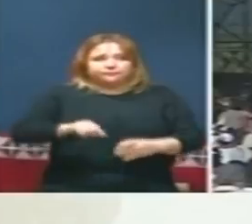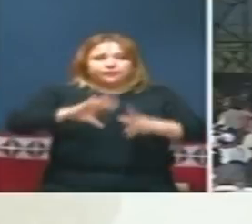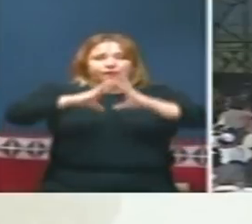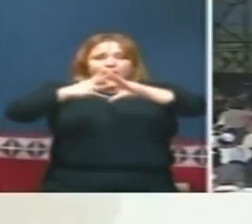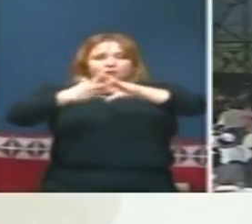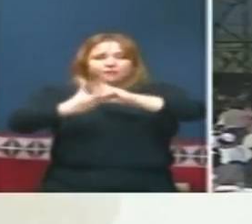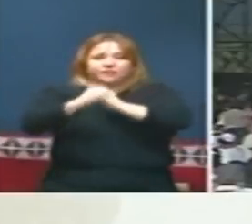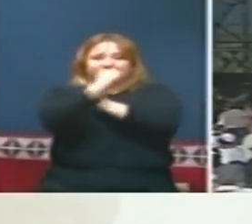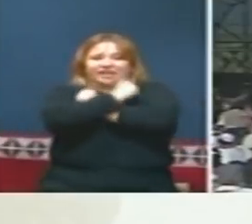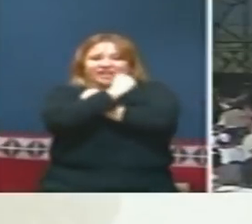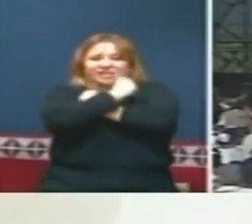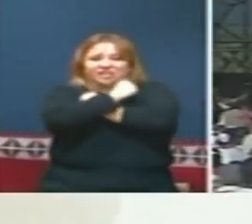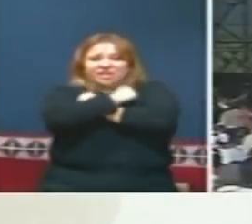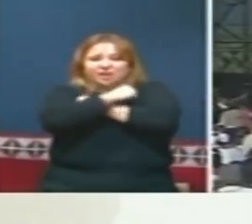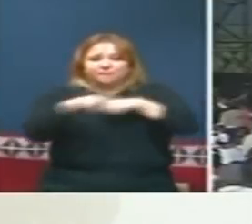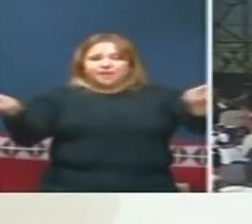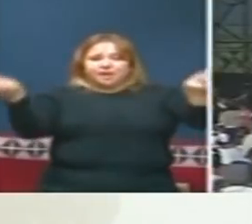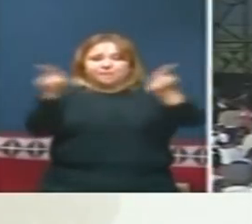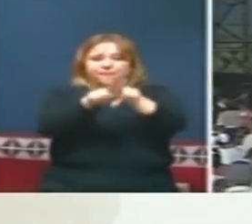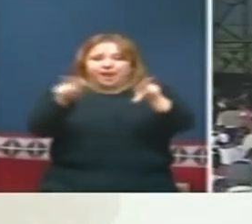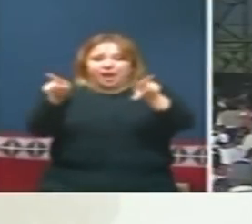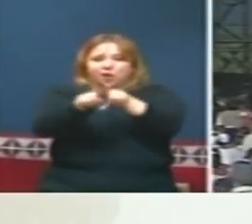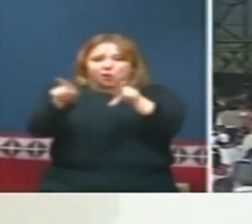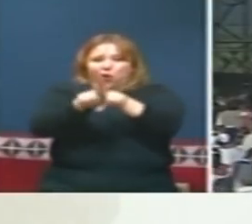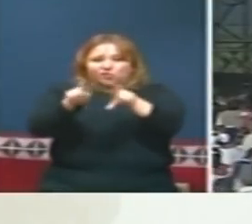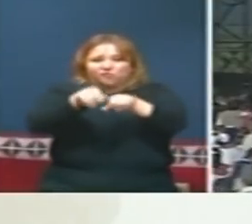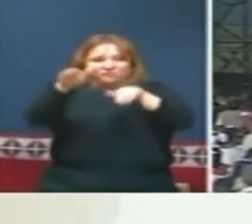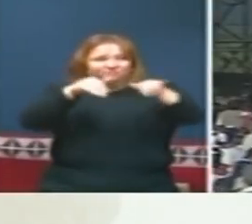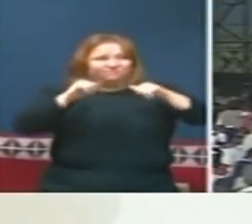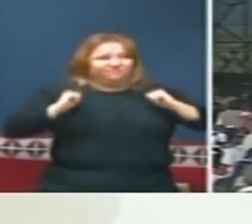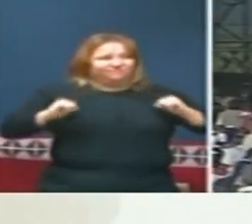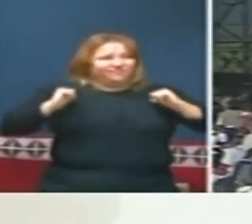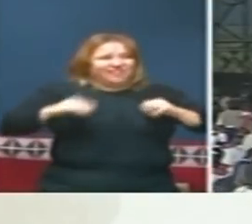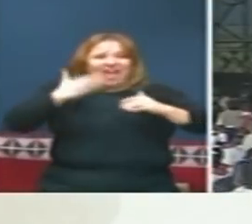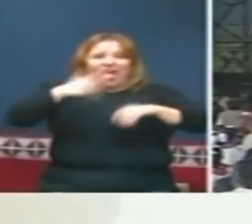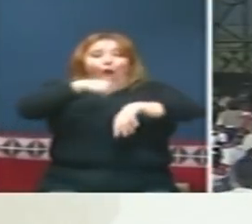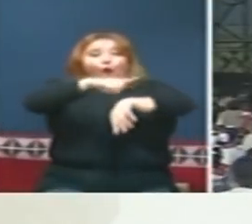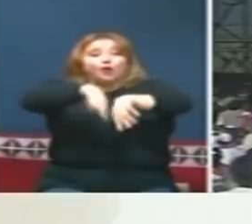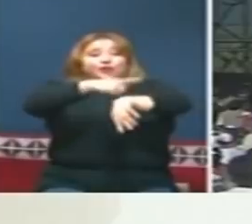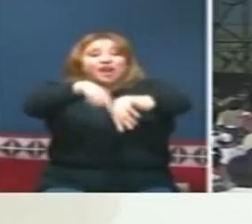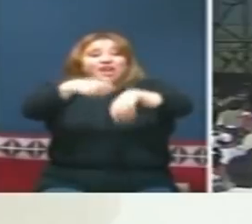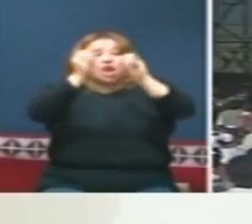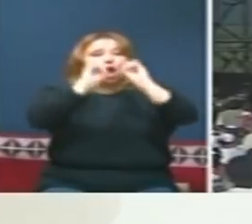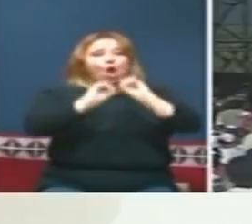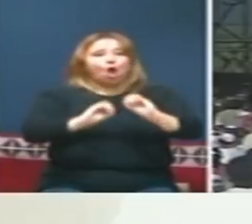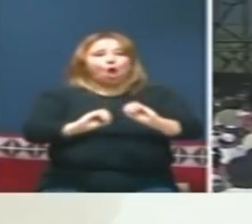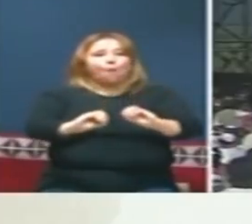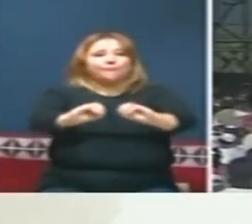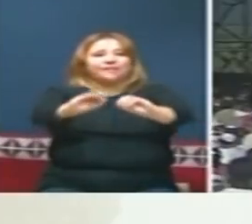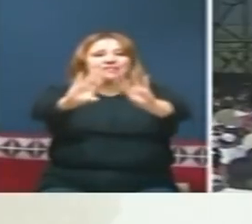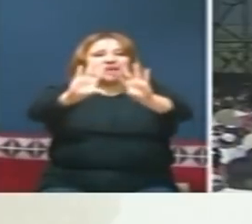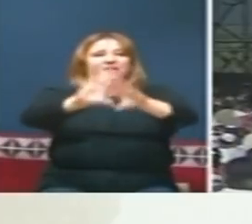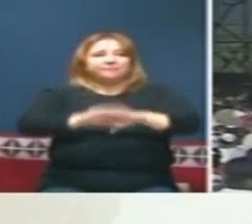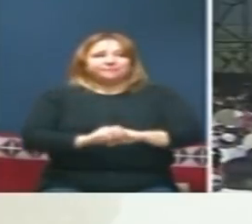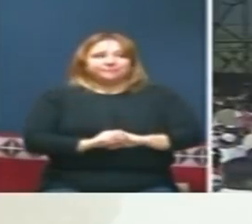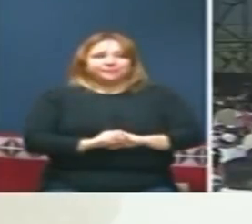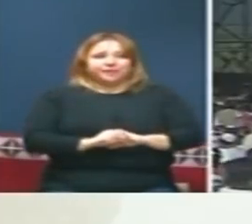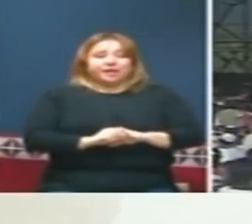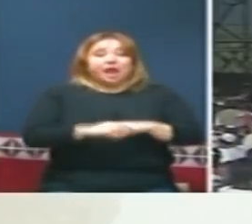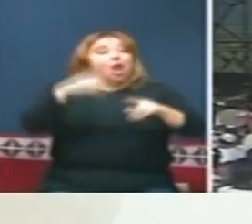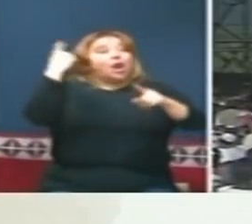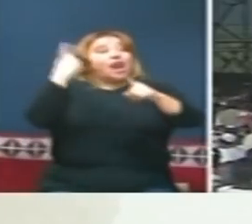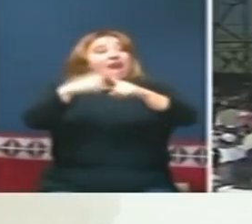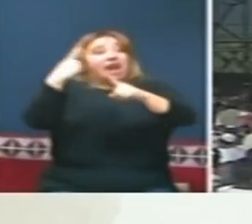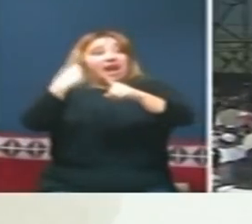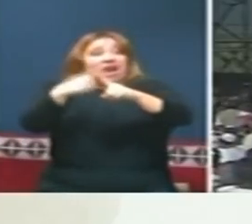Queridos hermanos, vamos tomando ubicación porque ya estamos a horario para comenzar con la